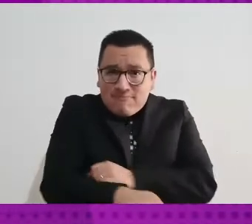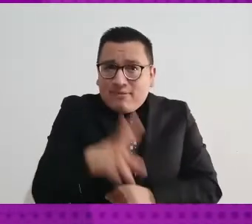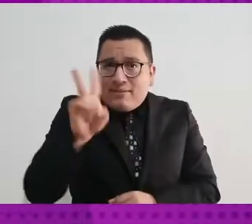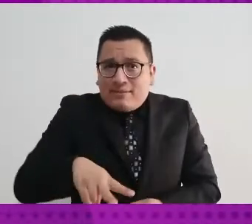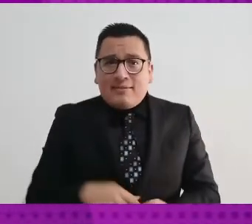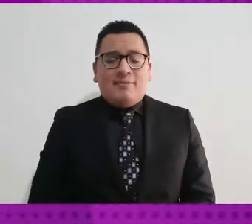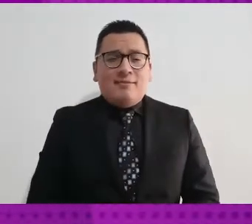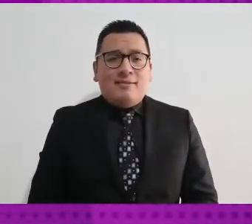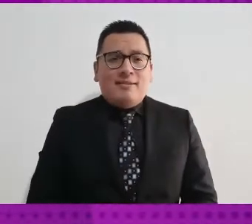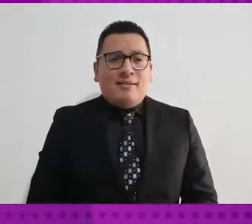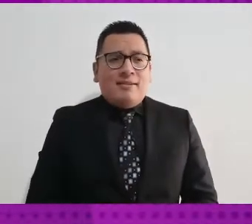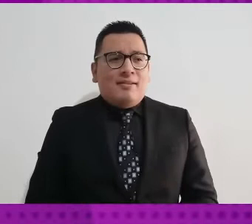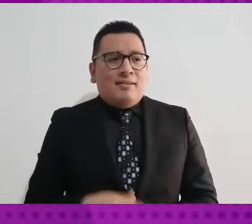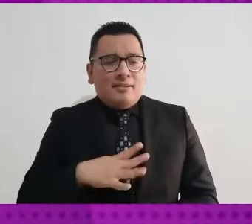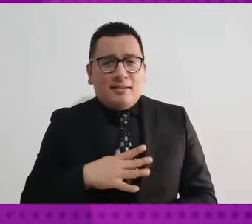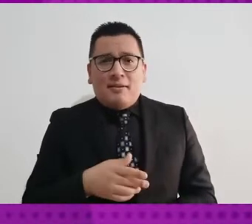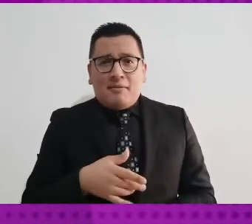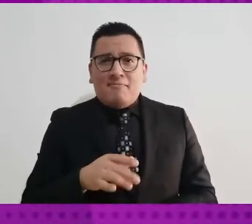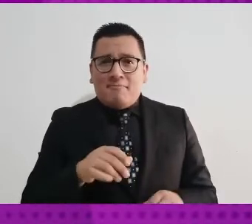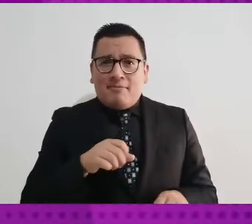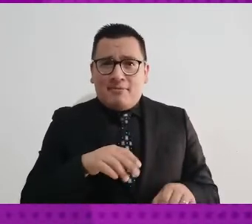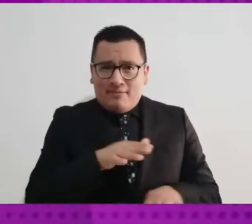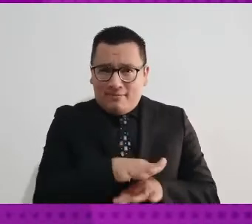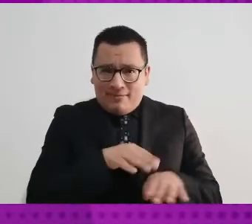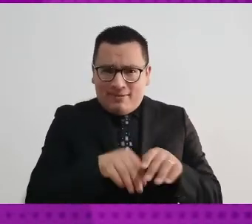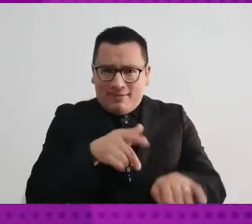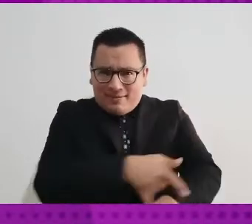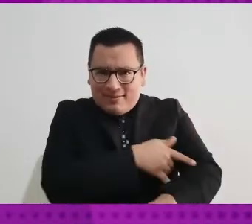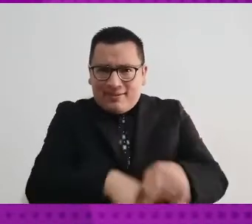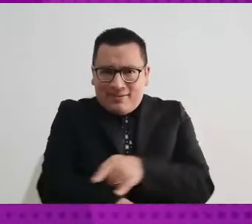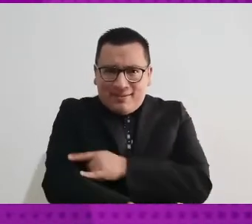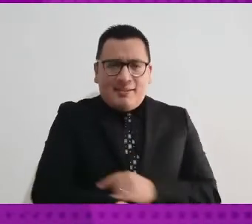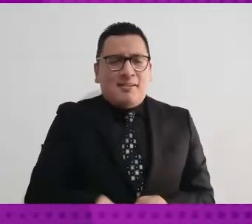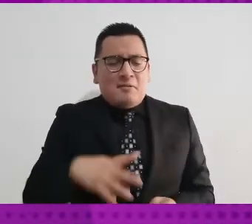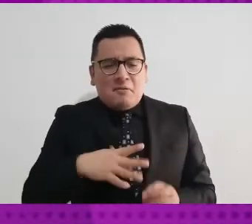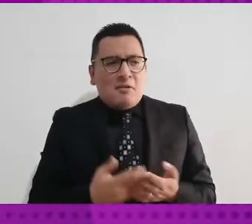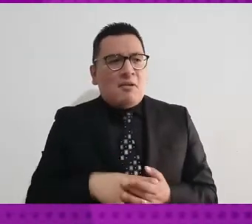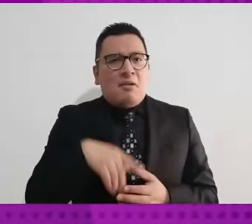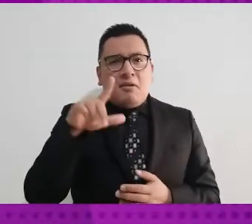lo crea, calcetines con propaganda electoral, placas, loterías, juegos de mesa,